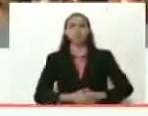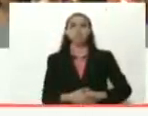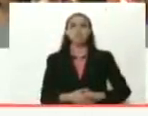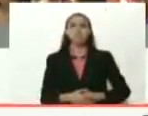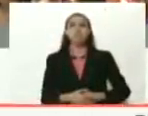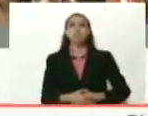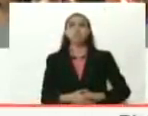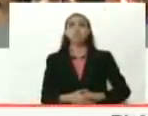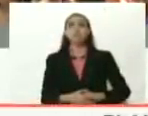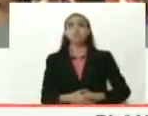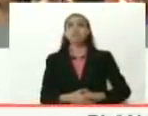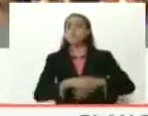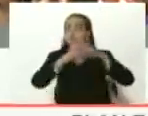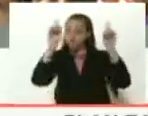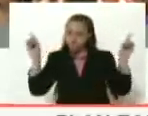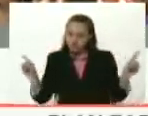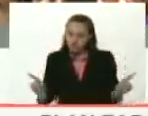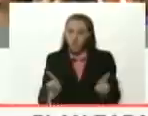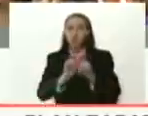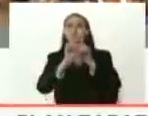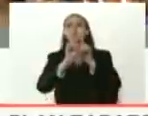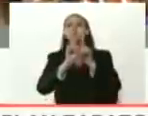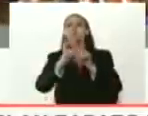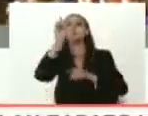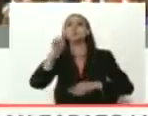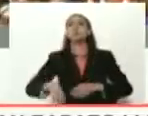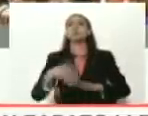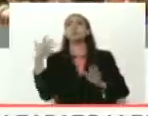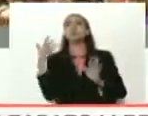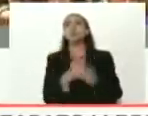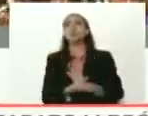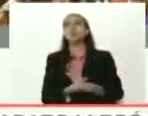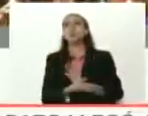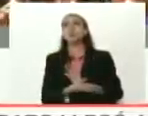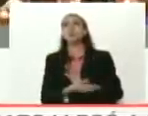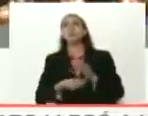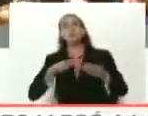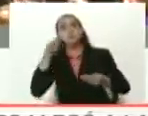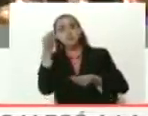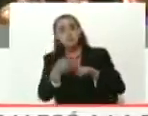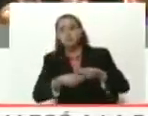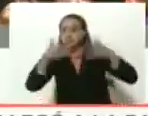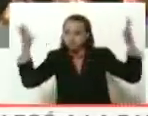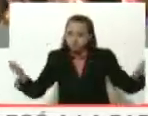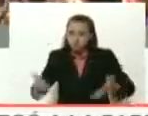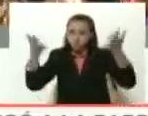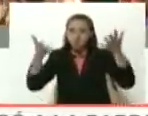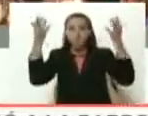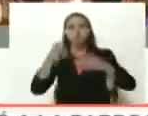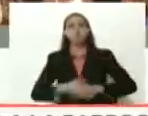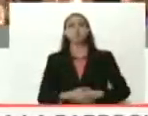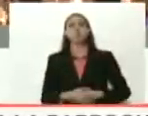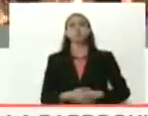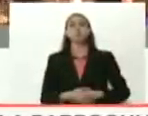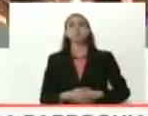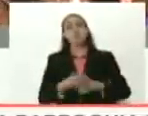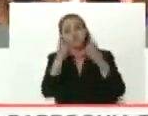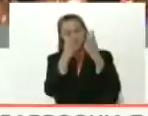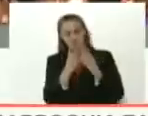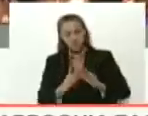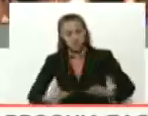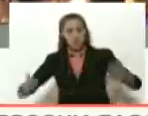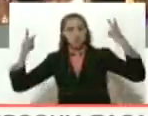Es sinónimo de insurgencia. Es sinónimo de